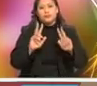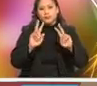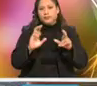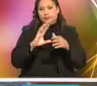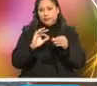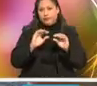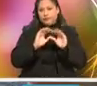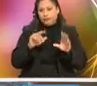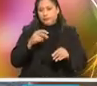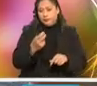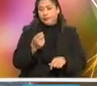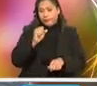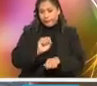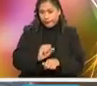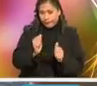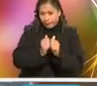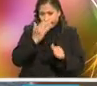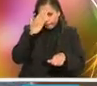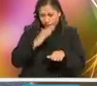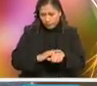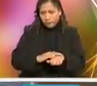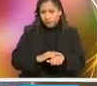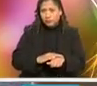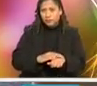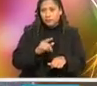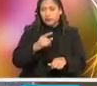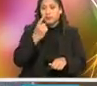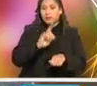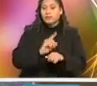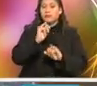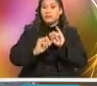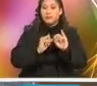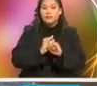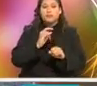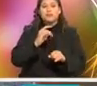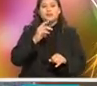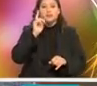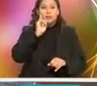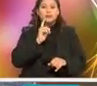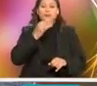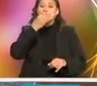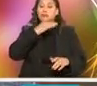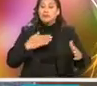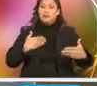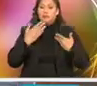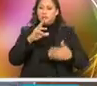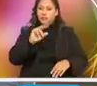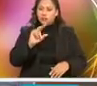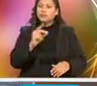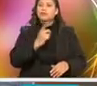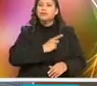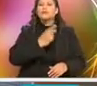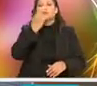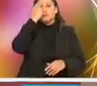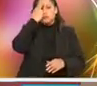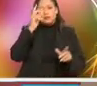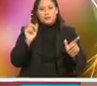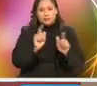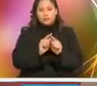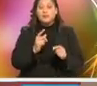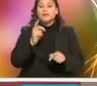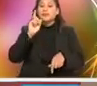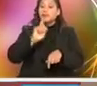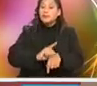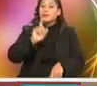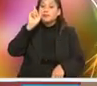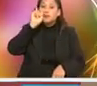esta semana se conmemoró que no se celebró el Día Internacional de la Mujer. ¿Por qué no se celebró eso? No se celebra, es importante decirlo, porque el Día de la